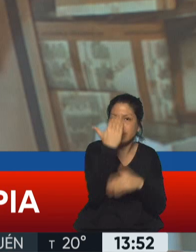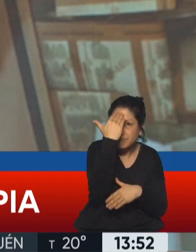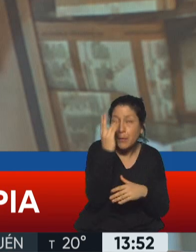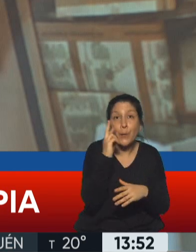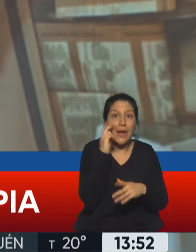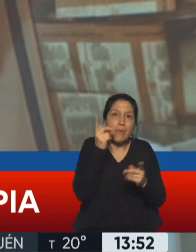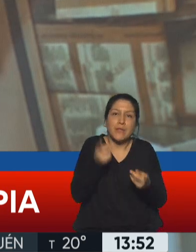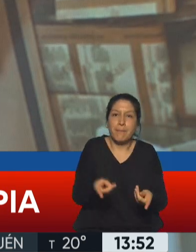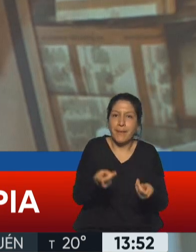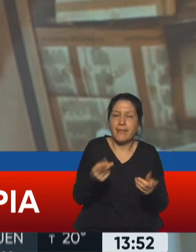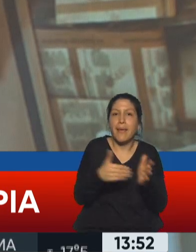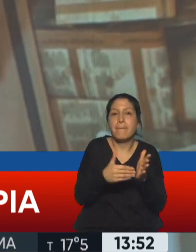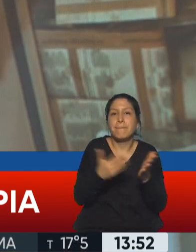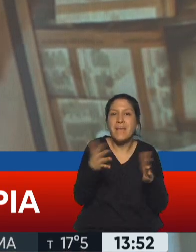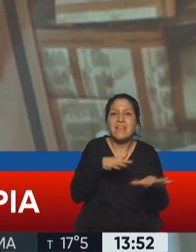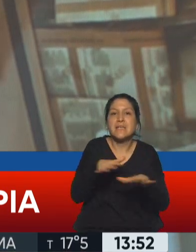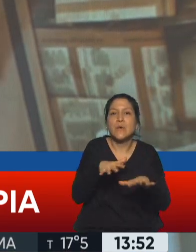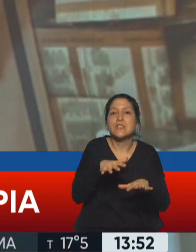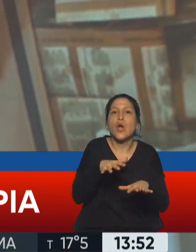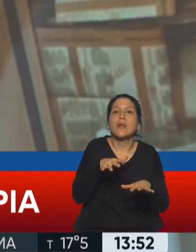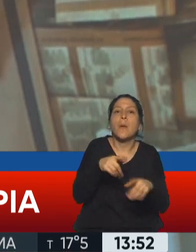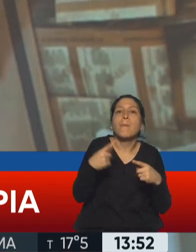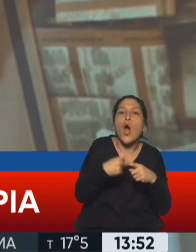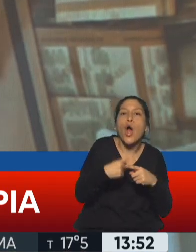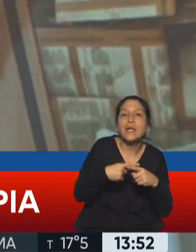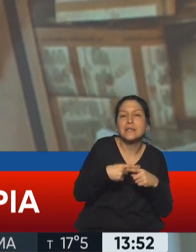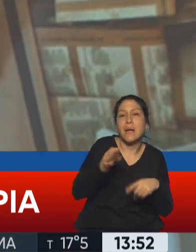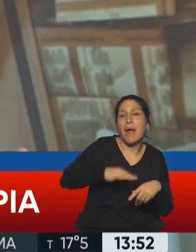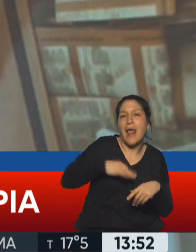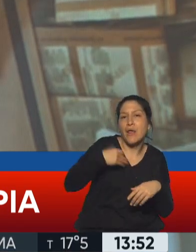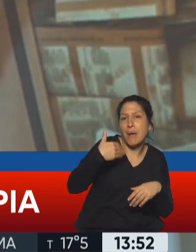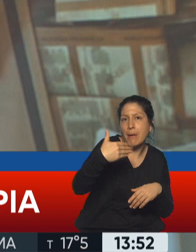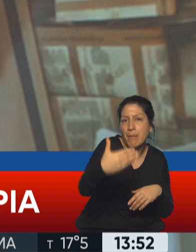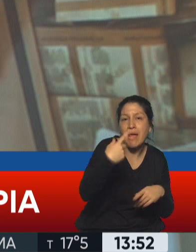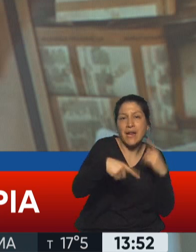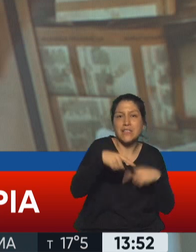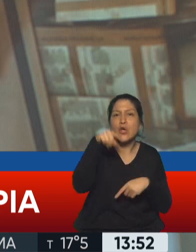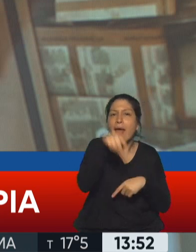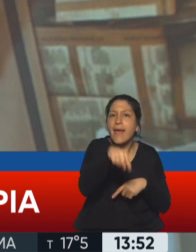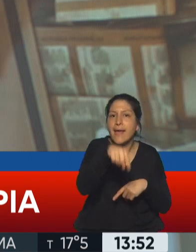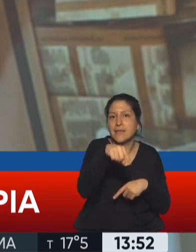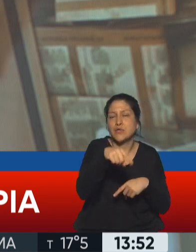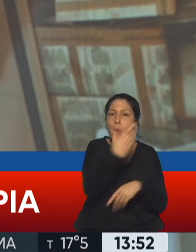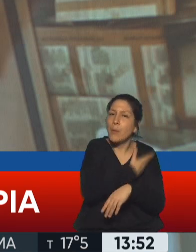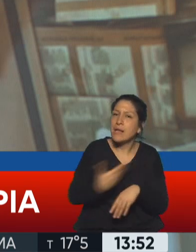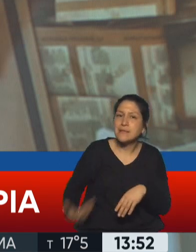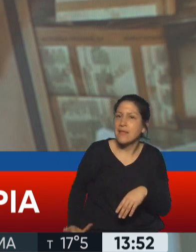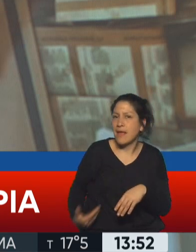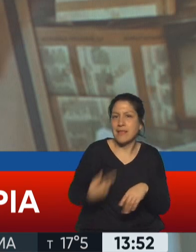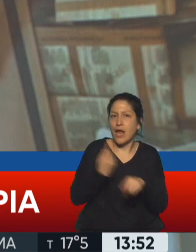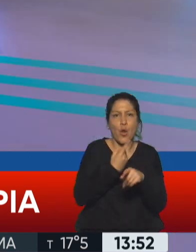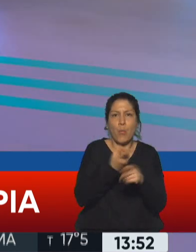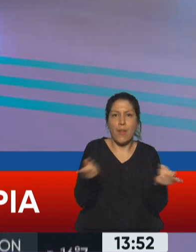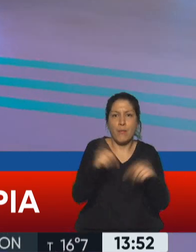es la situación también política para los próximos años de cara a esto, a un presidente que no reelige. ¿Cuál